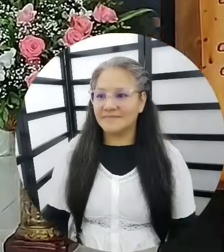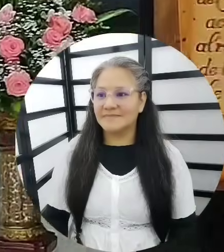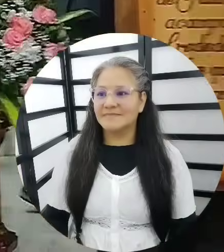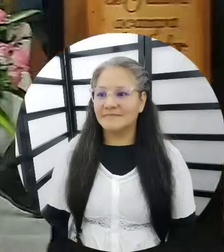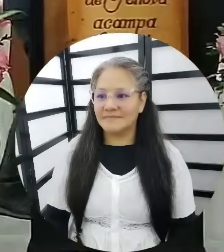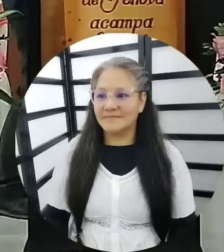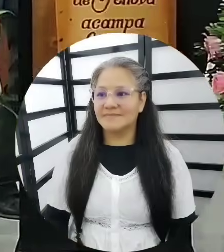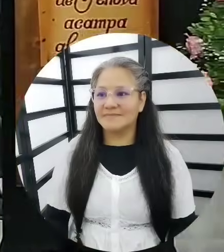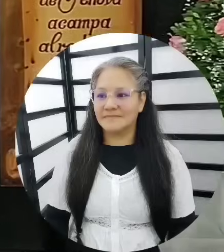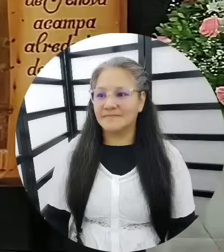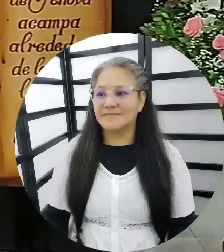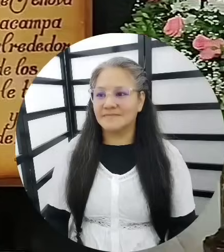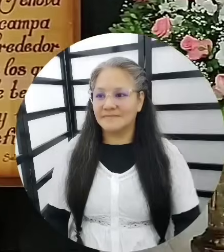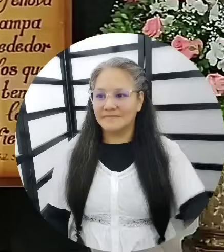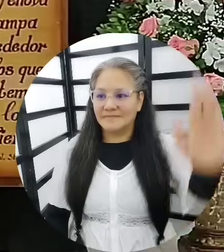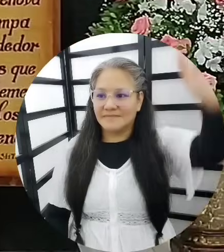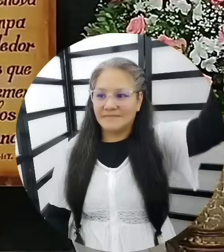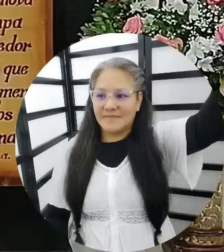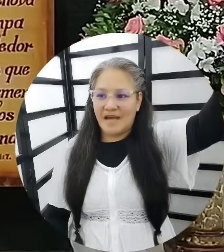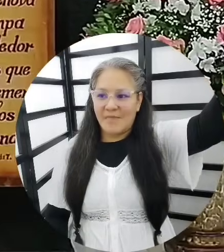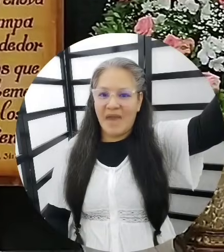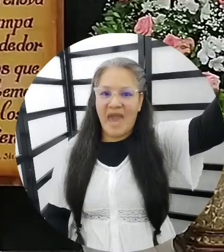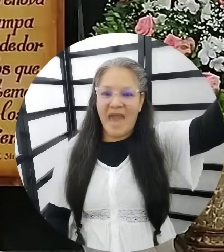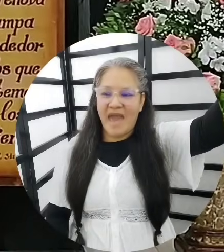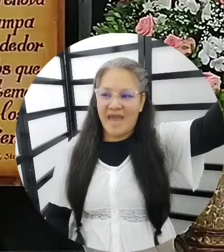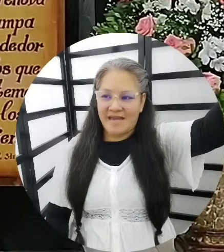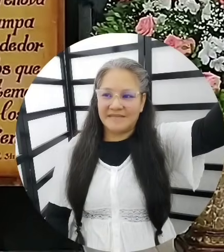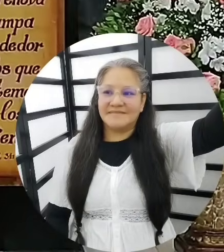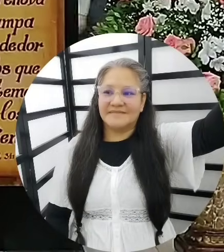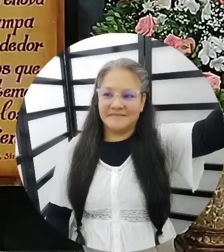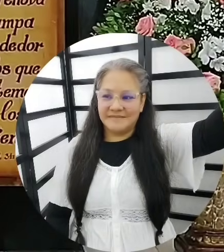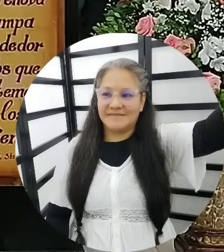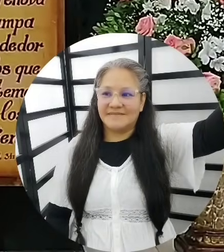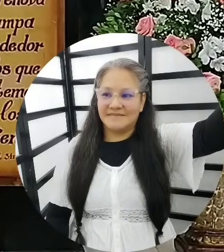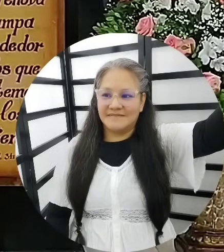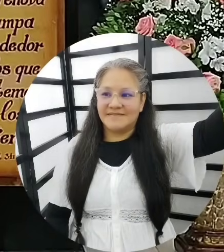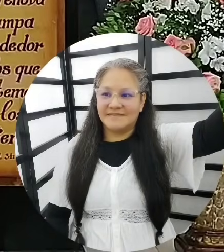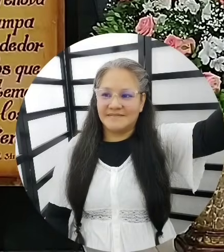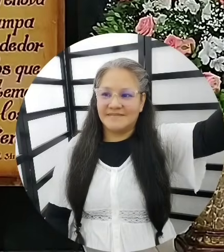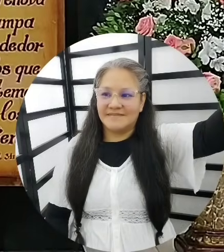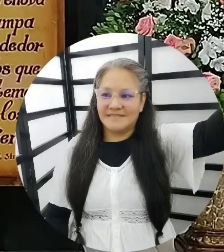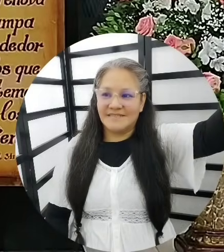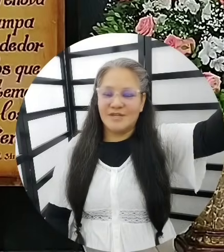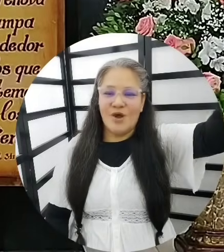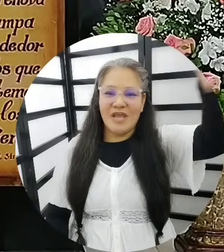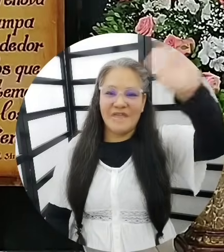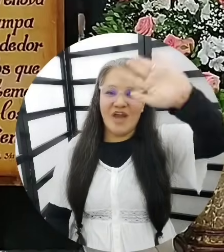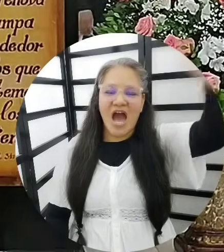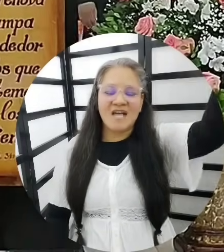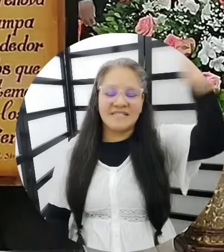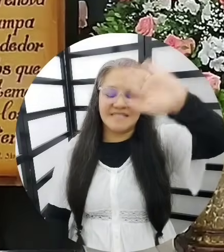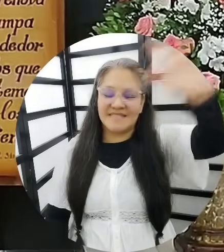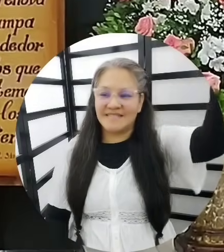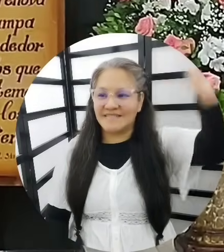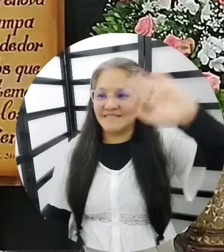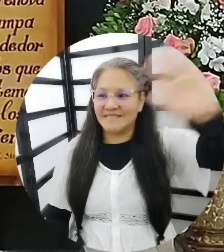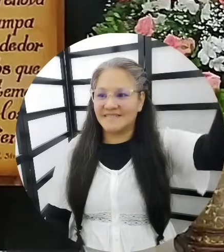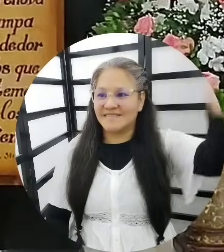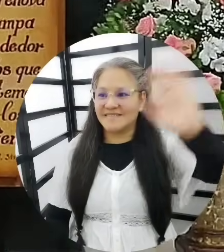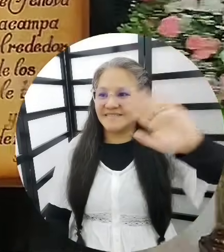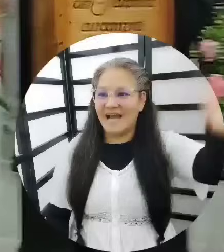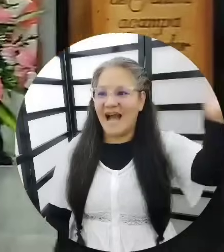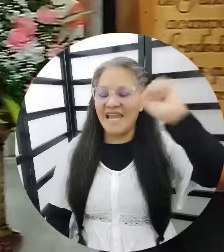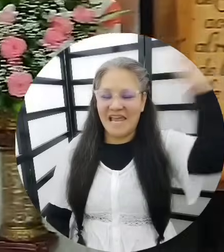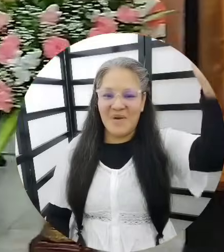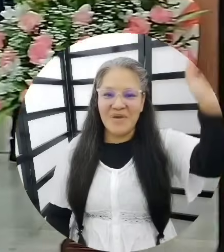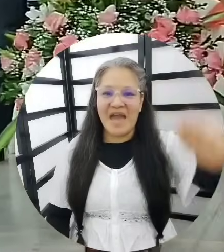lo necesita allá, gloria a Dios, en Arabia Saudita, y se lo enviamos para Arabia Saudita, porque tenemos material,